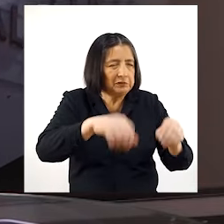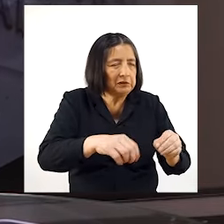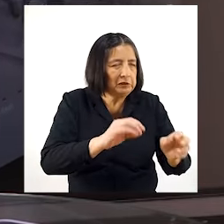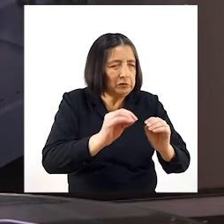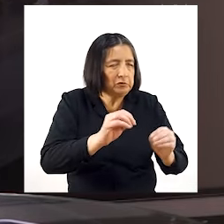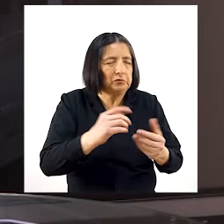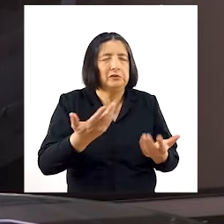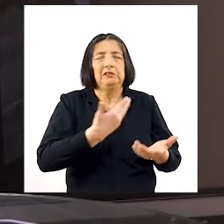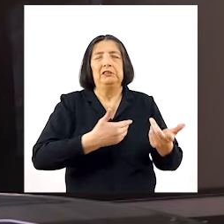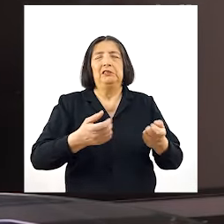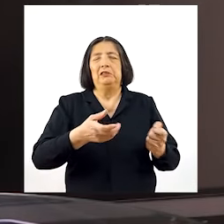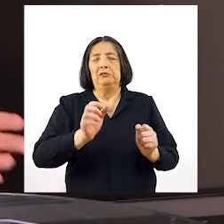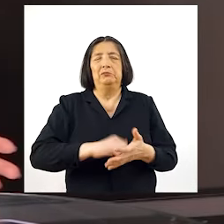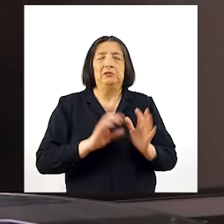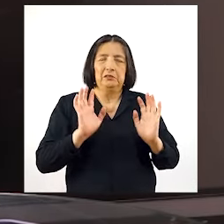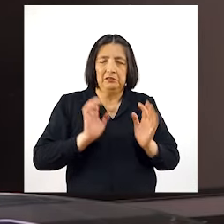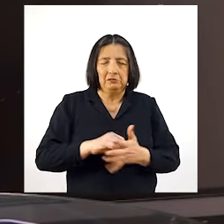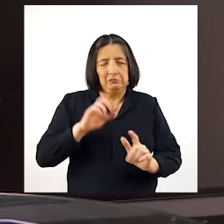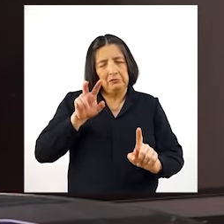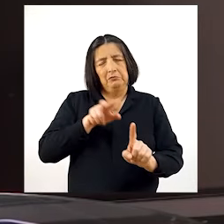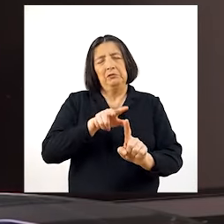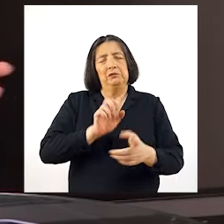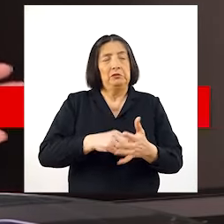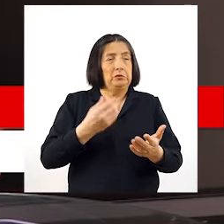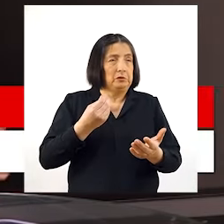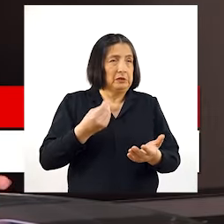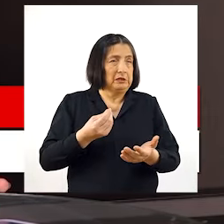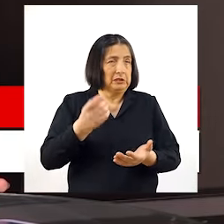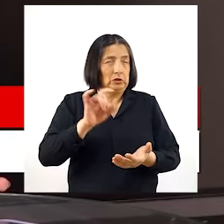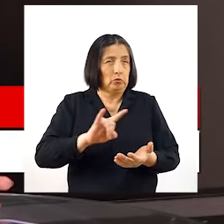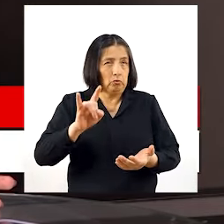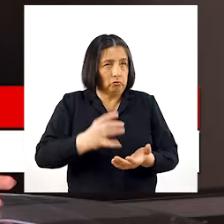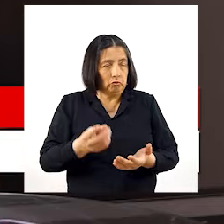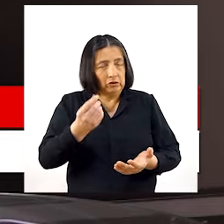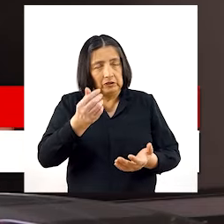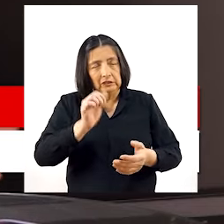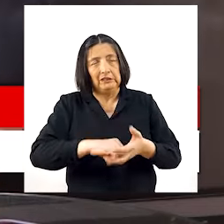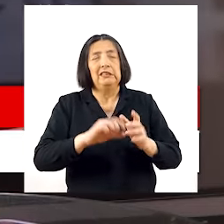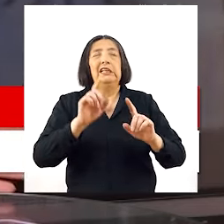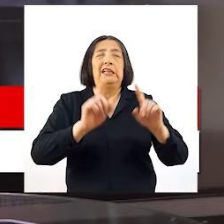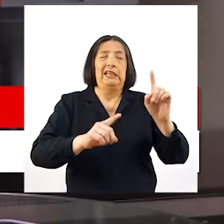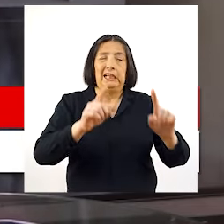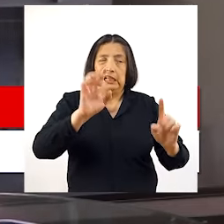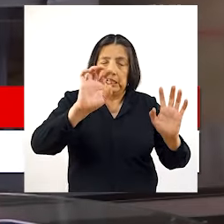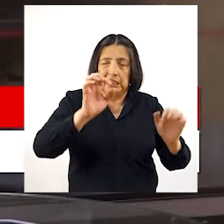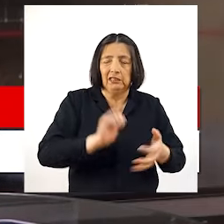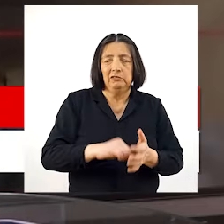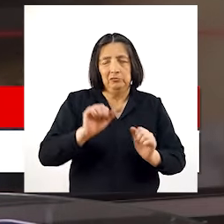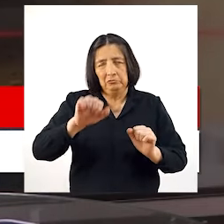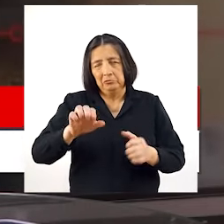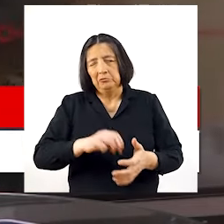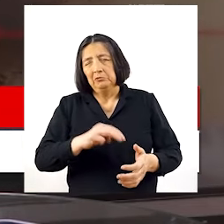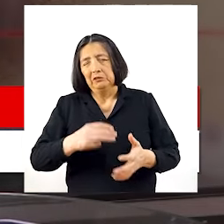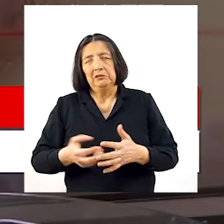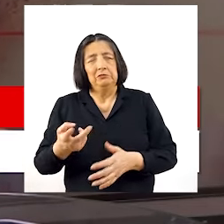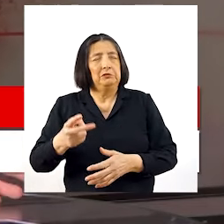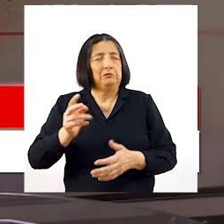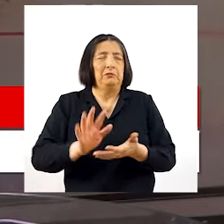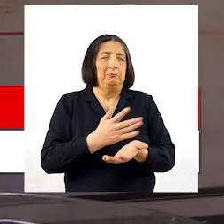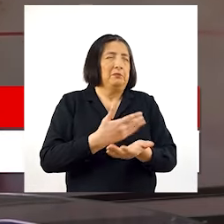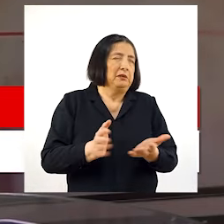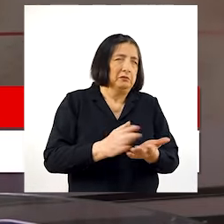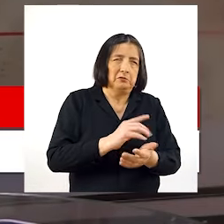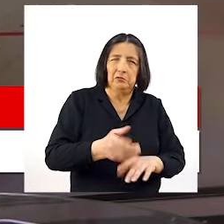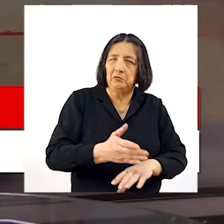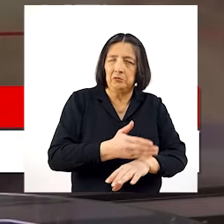dentro de la gestión pública. Y hemos observado que en ocasiones el gasto, si bien es cierto que en algunas carteras se viene incrementando, este